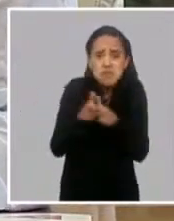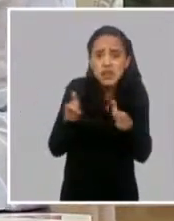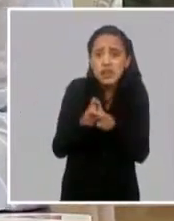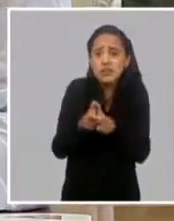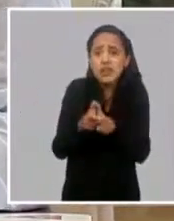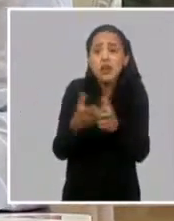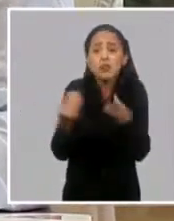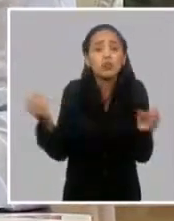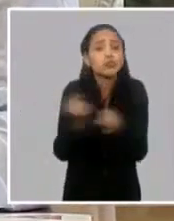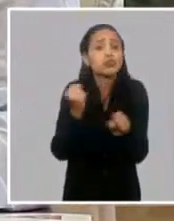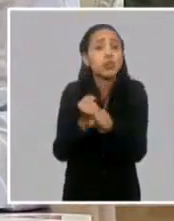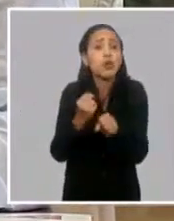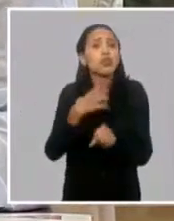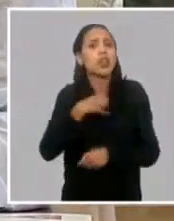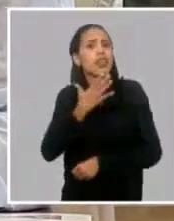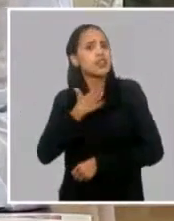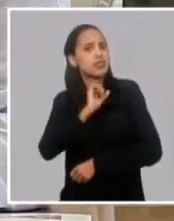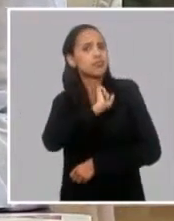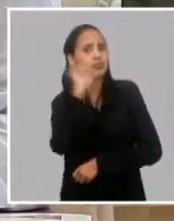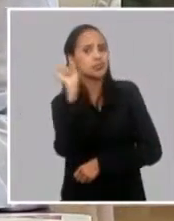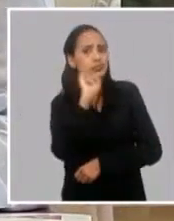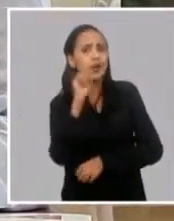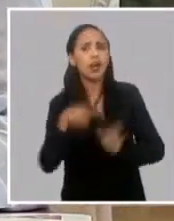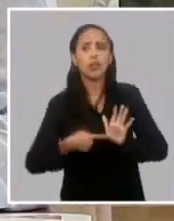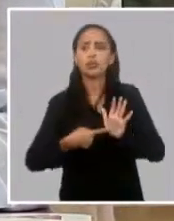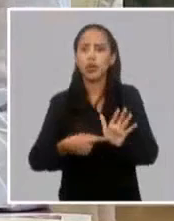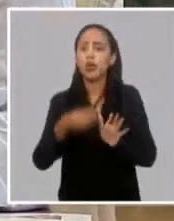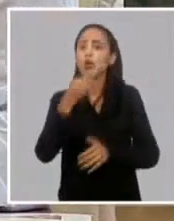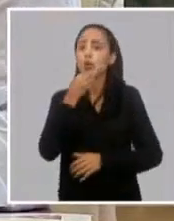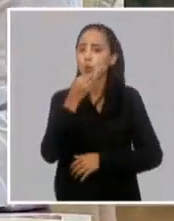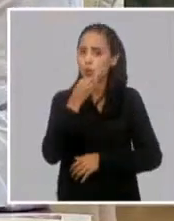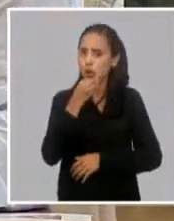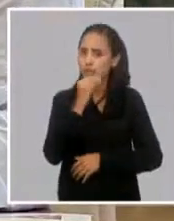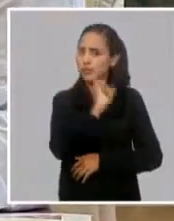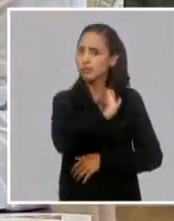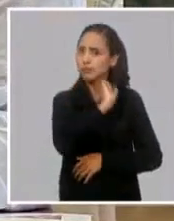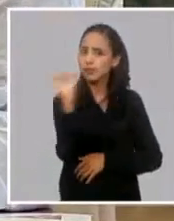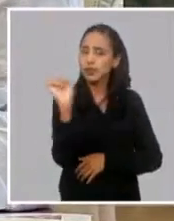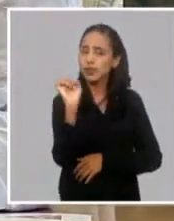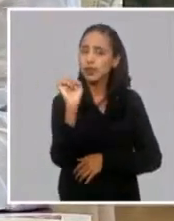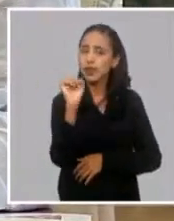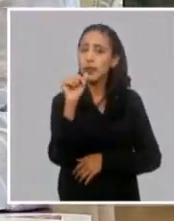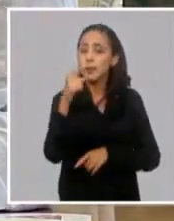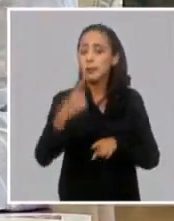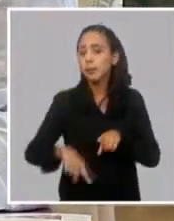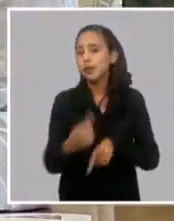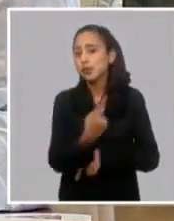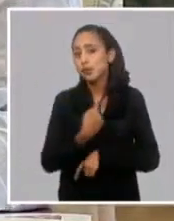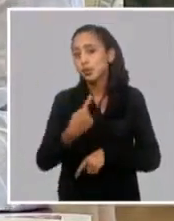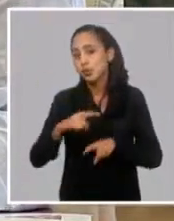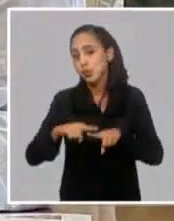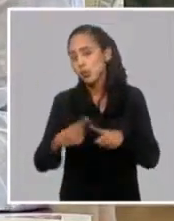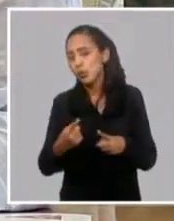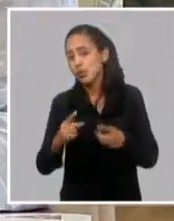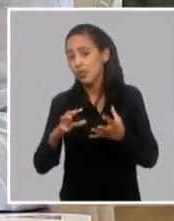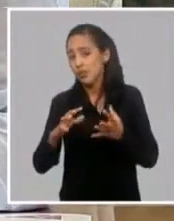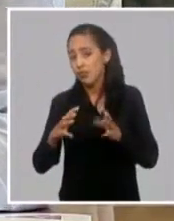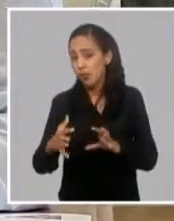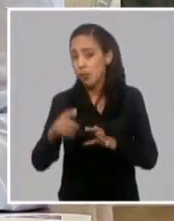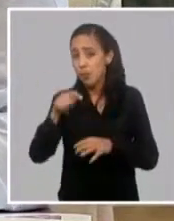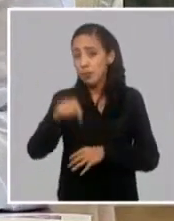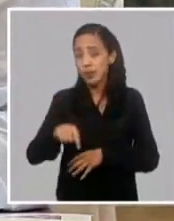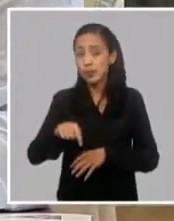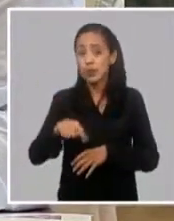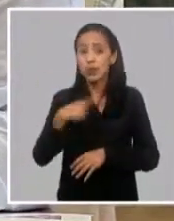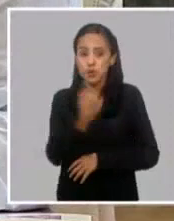tiene deseos de triunfar, que ha demostrado que puede conquistarse la justicia social, es entonces, por esa visión, por ese concepto de